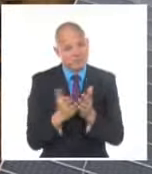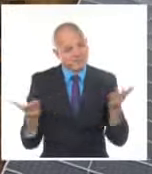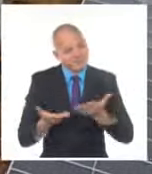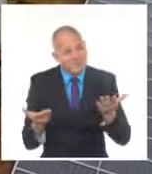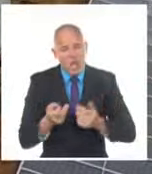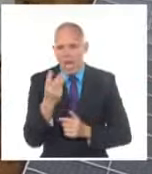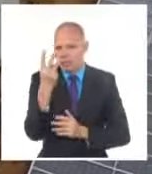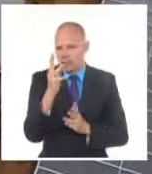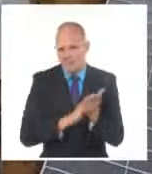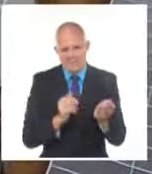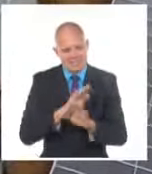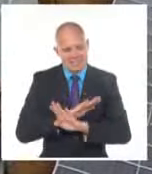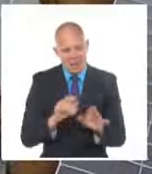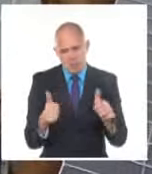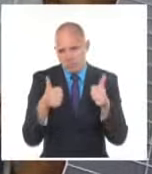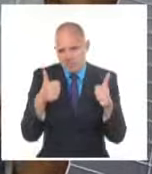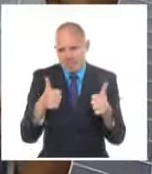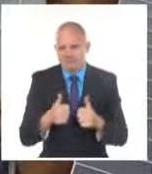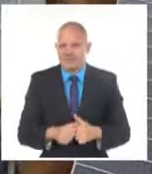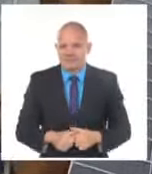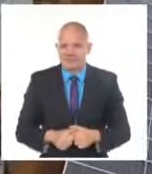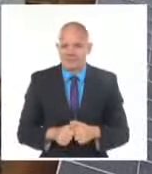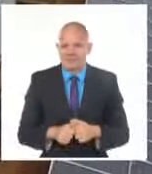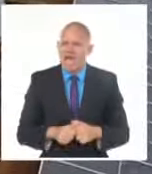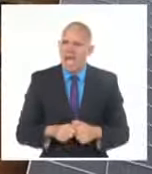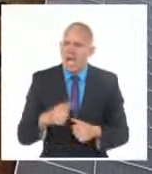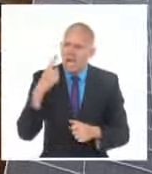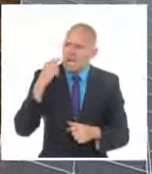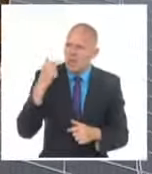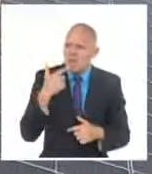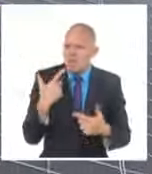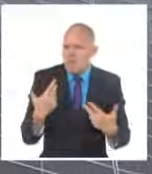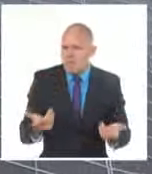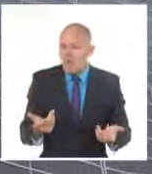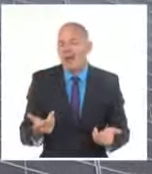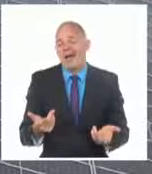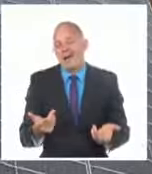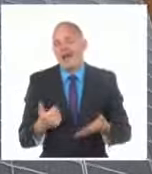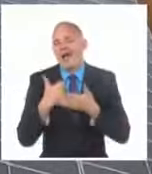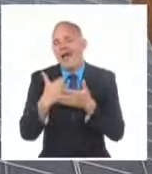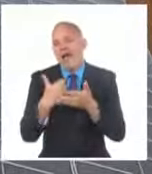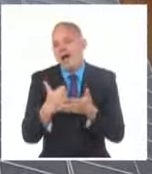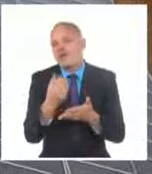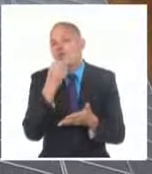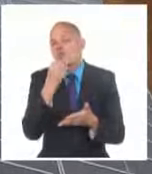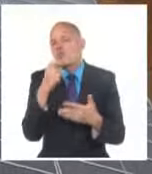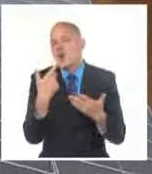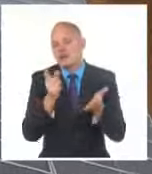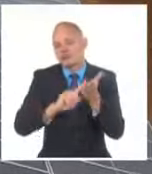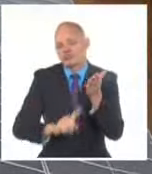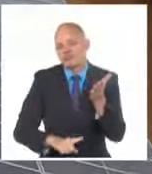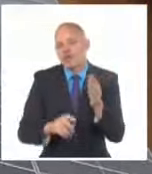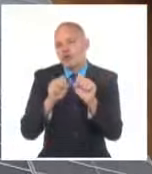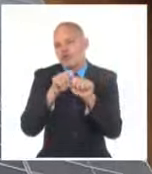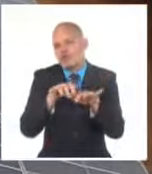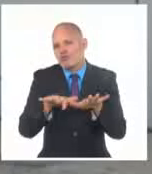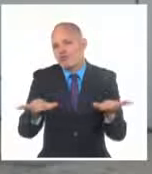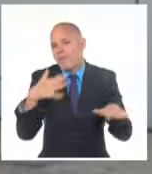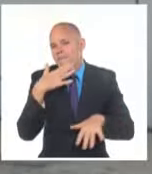directivos resaltan el impacto del nuevo parque en la población y en la economía